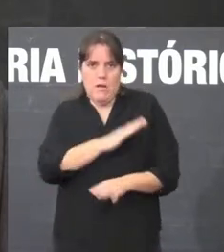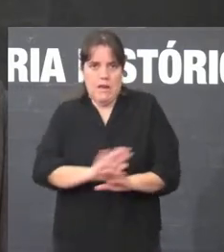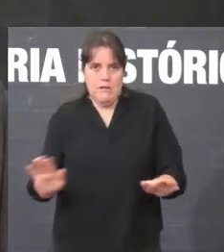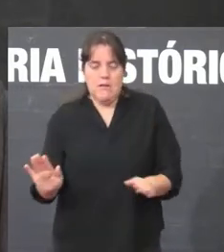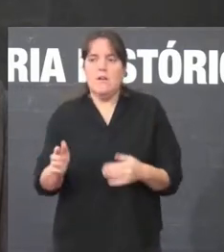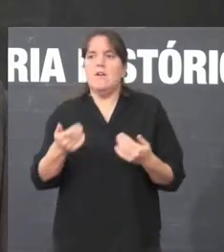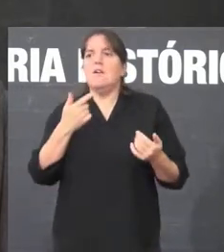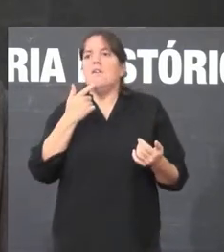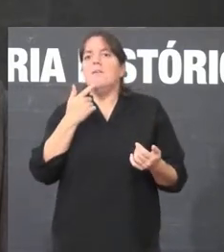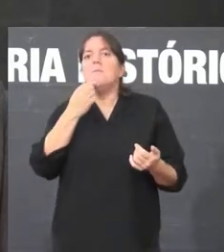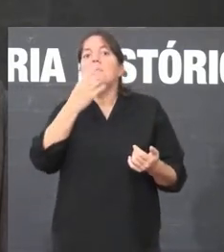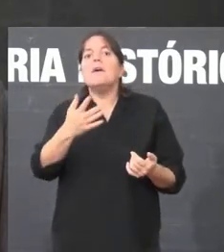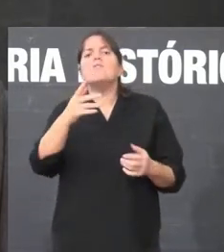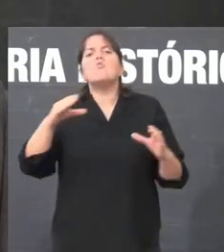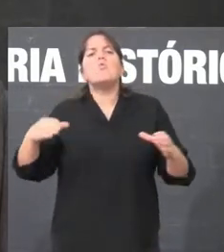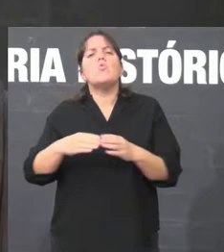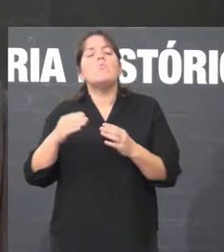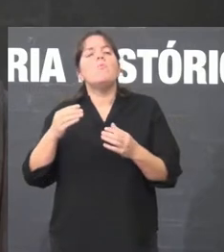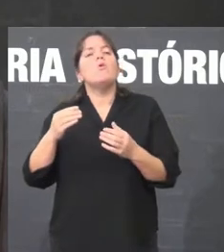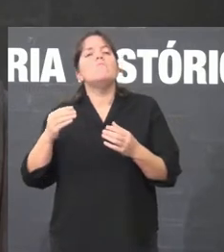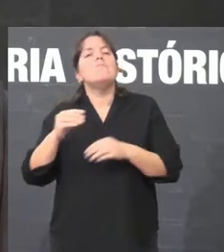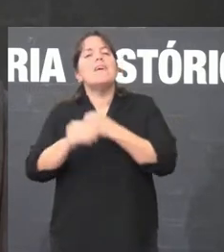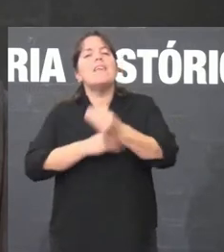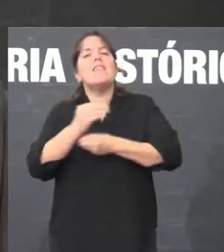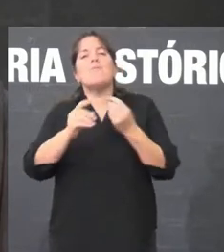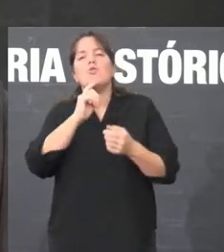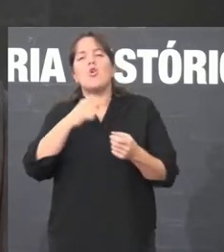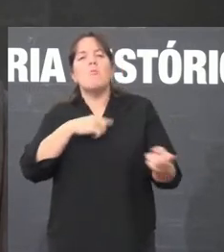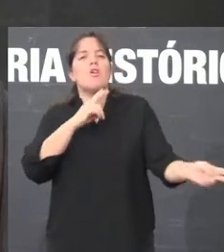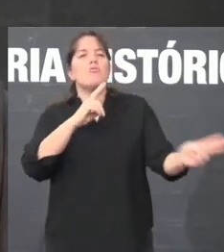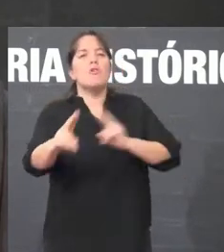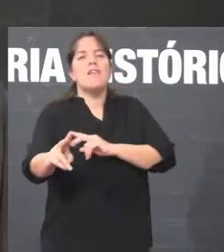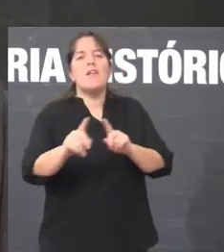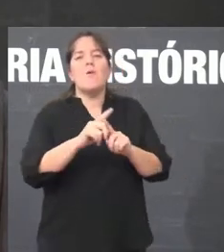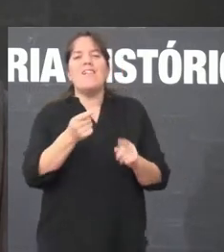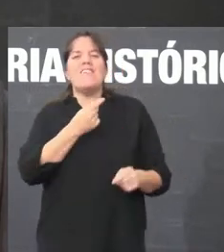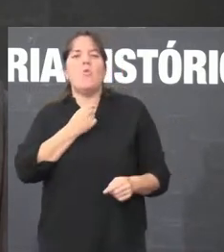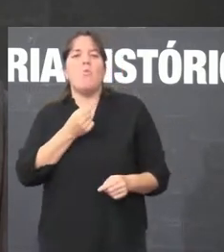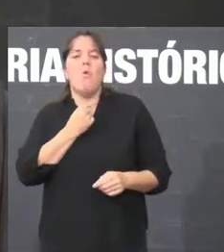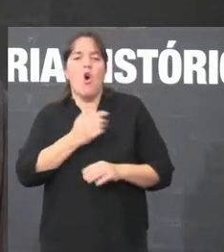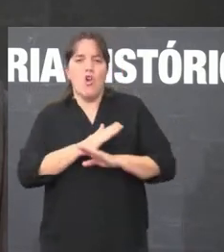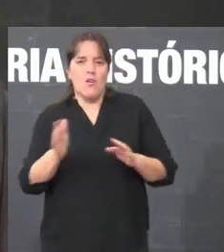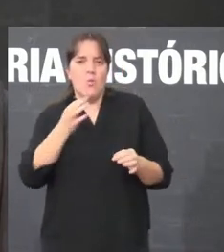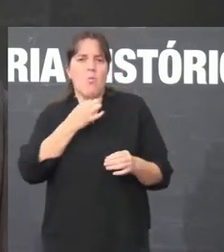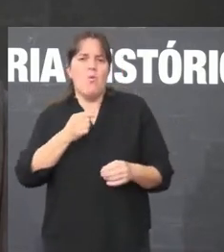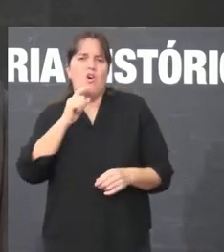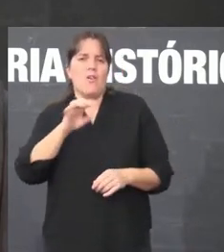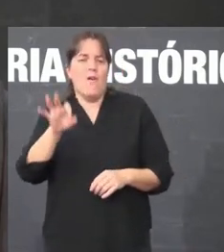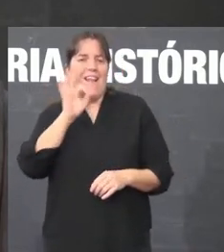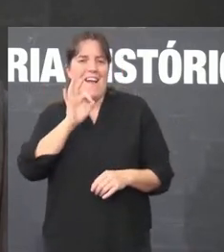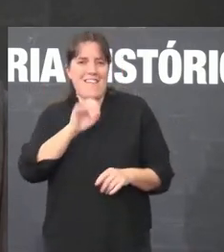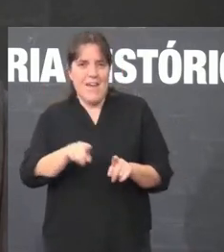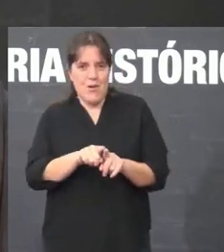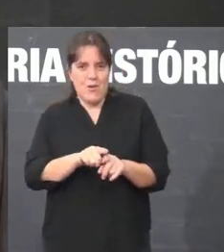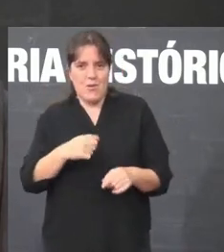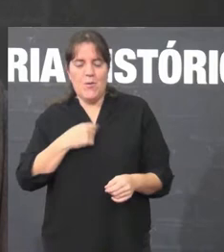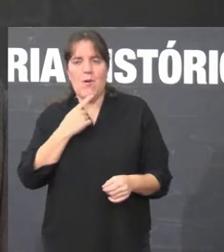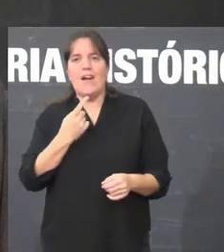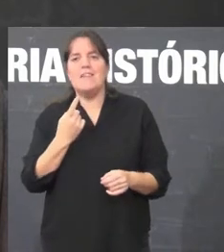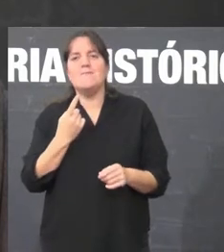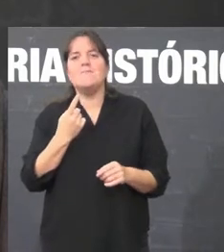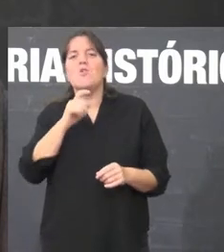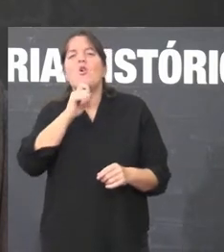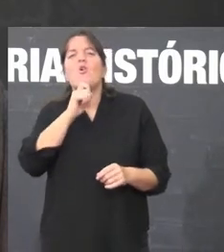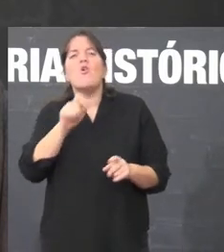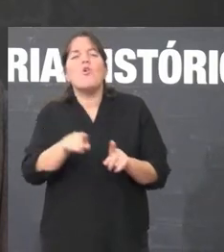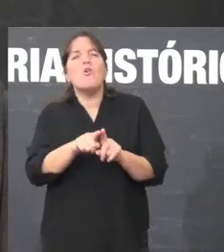decidimos responder desde o humor galego, desde a retranca máis absoluta, que necesitábamos tamén facelo, romper